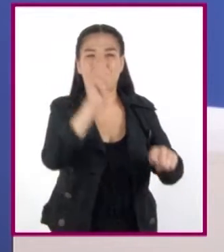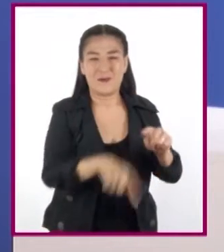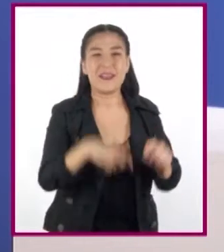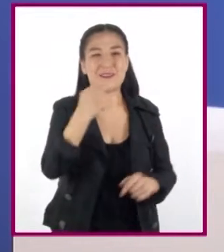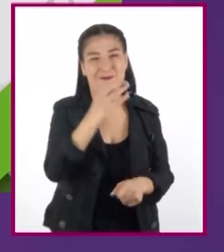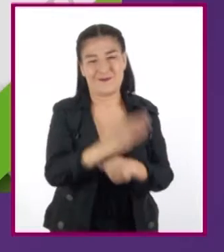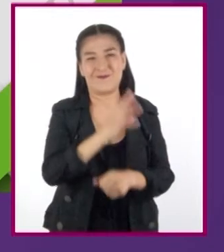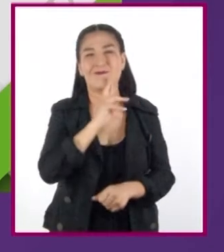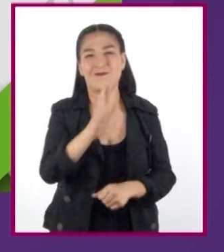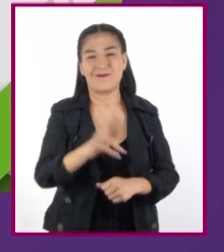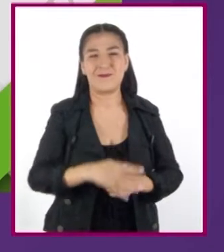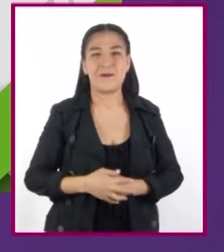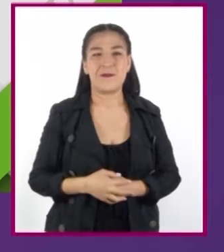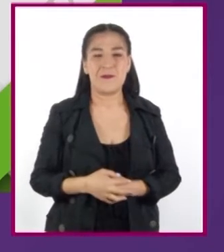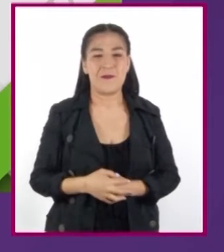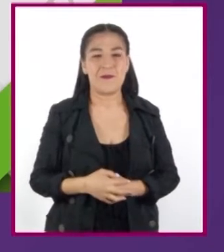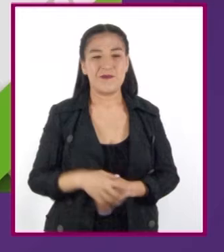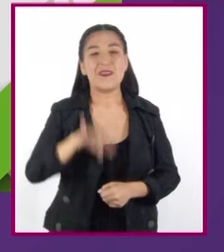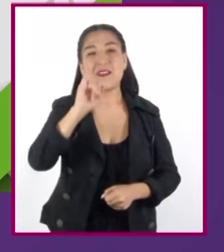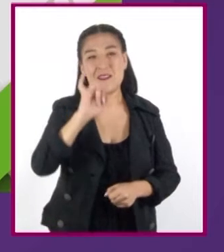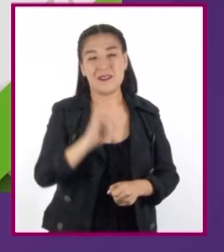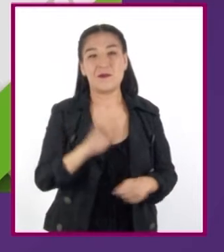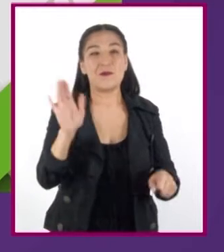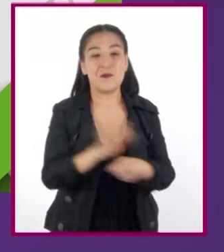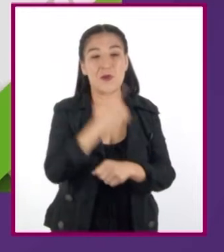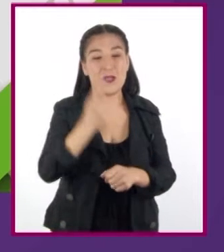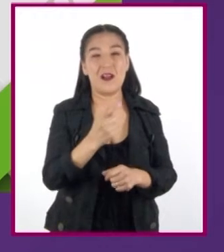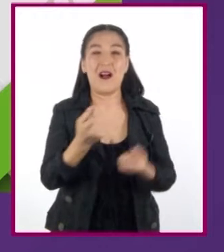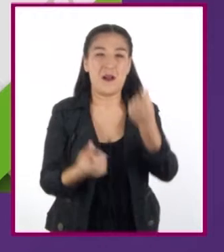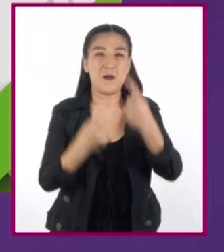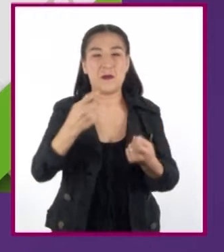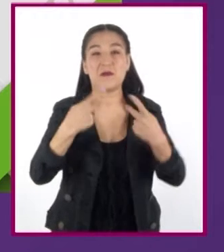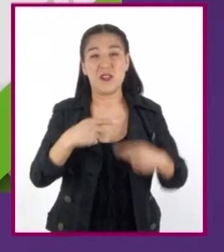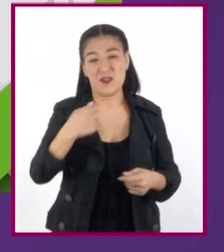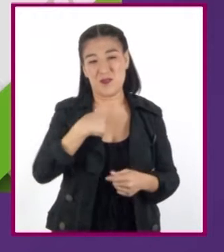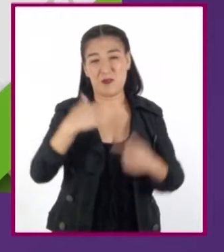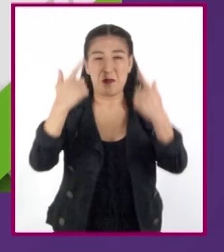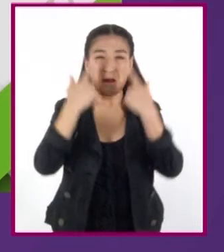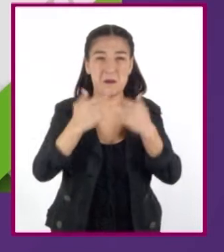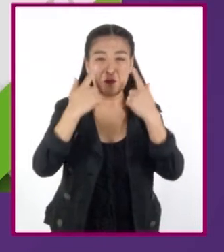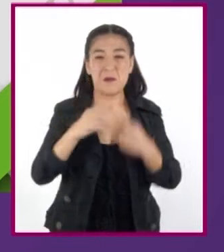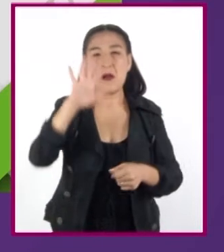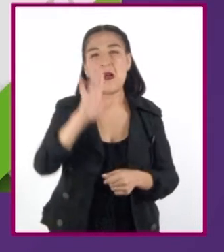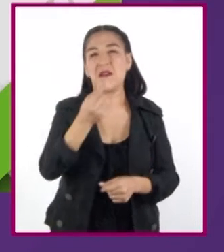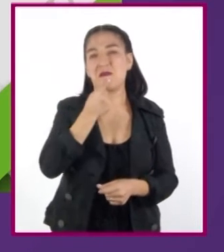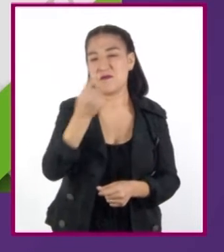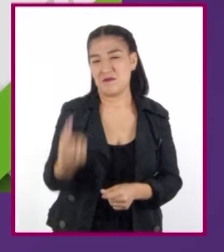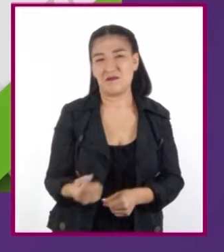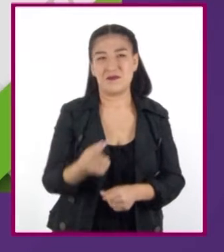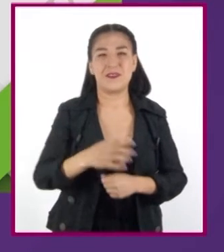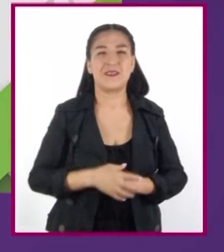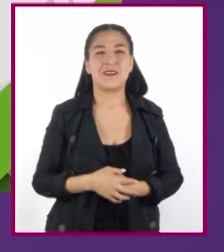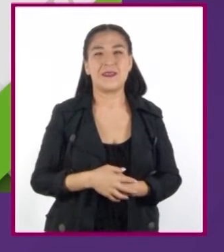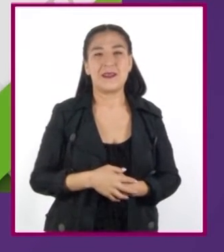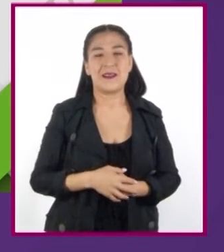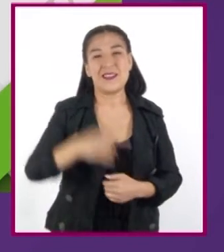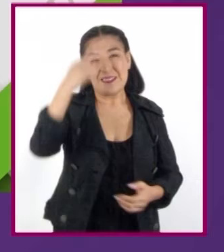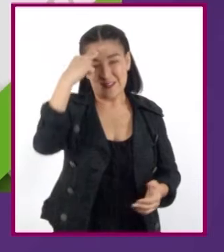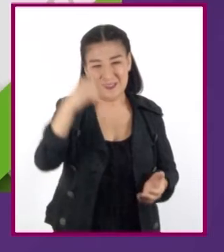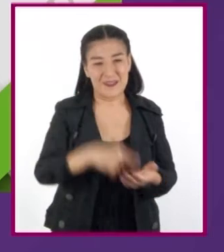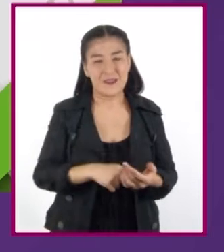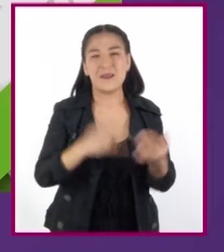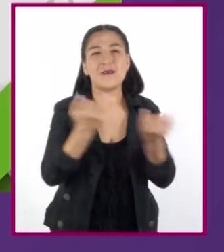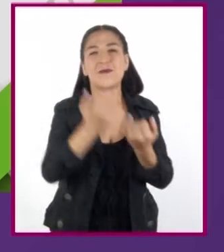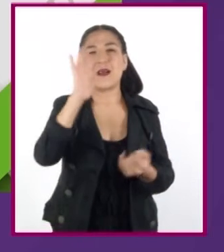contestaron. Sí, porque algunas veces me han dicho que por llorar parezco niña chiquita. Creo que ya es